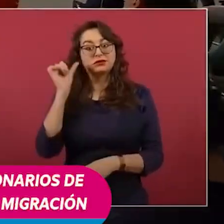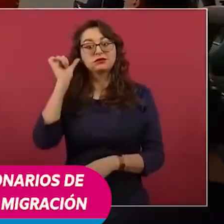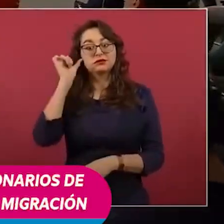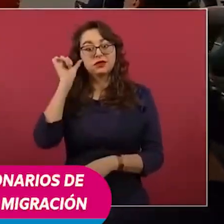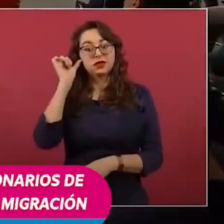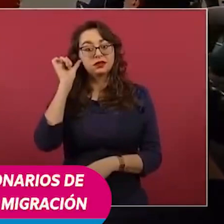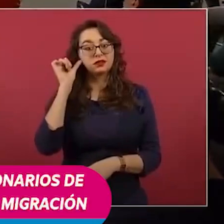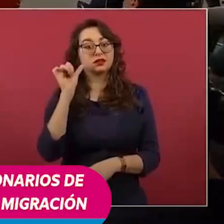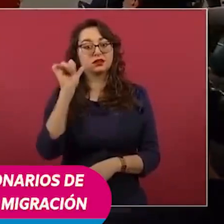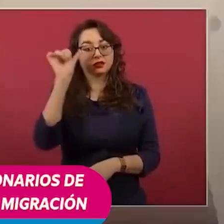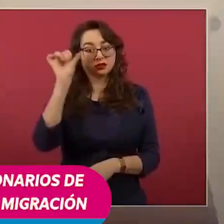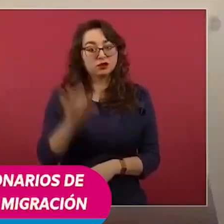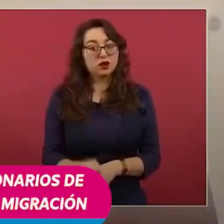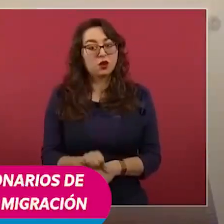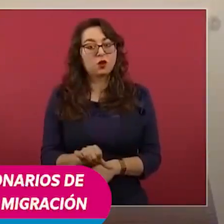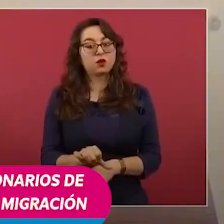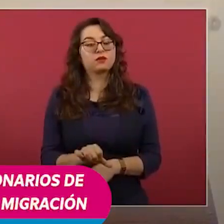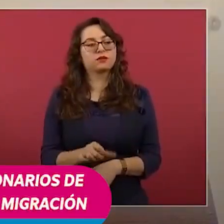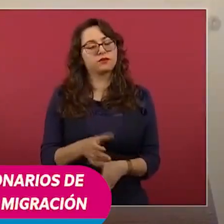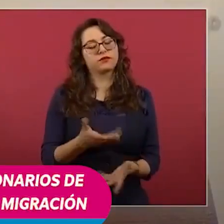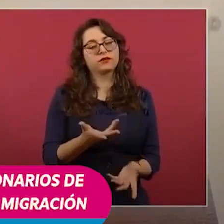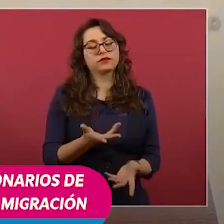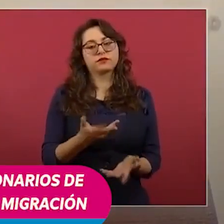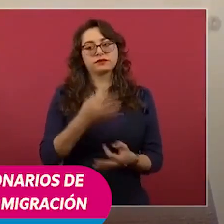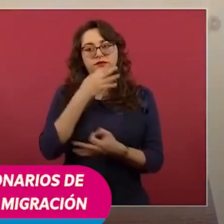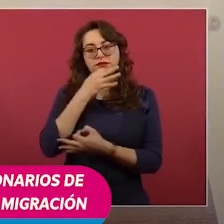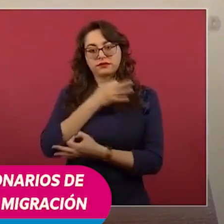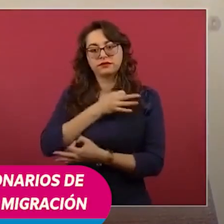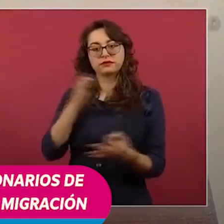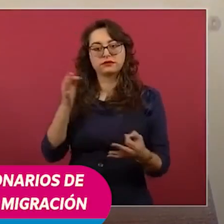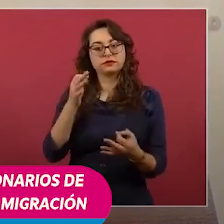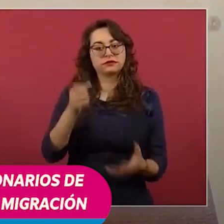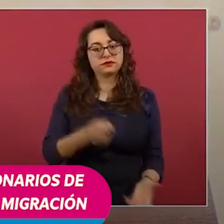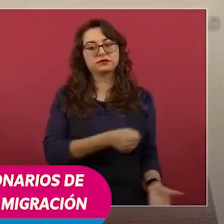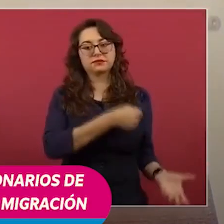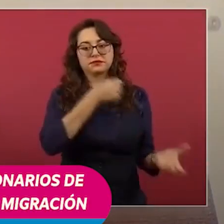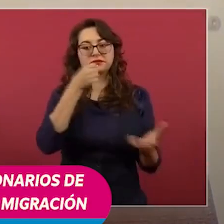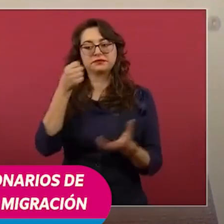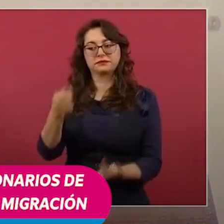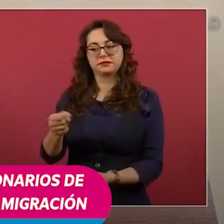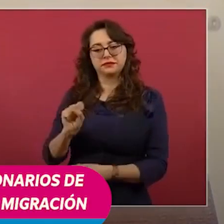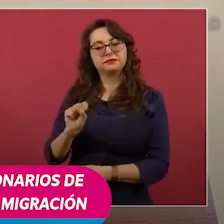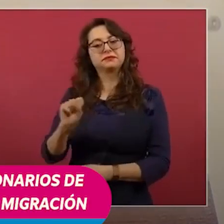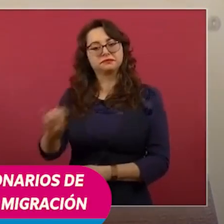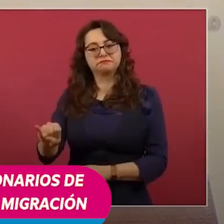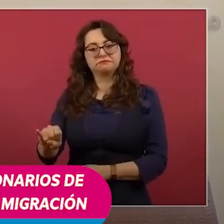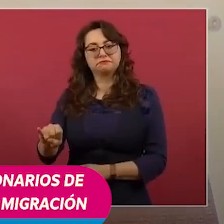miembros del Gabinete de Seguridad de México a una reunión